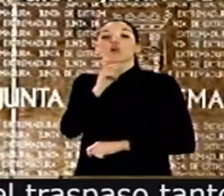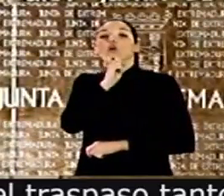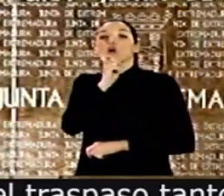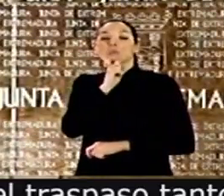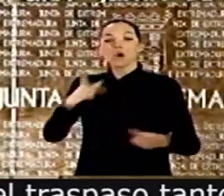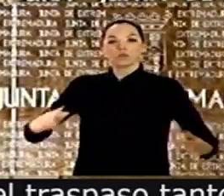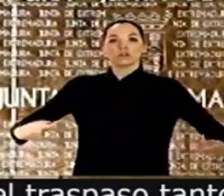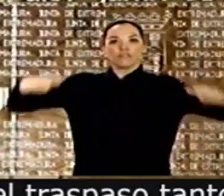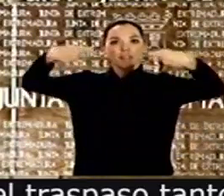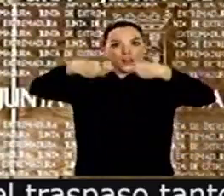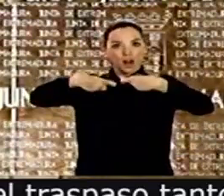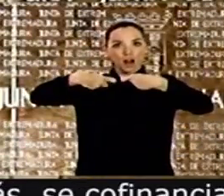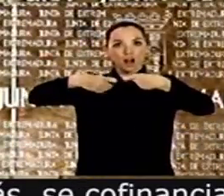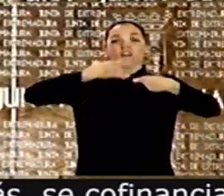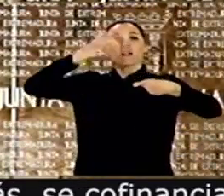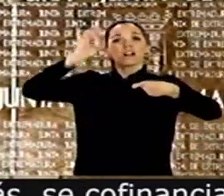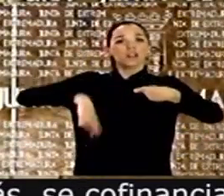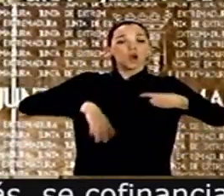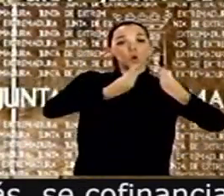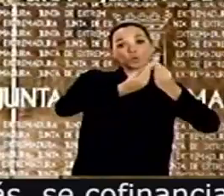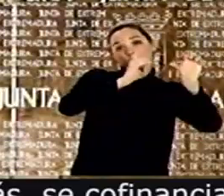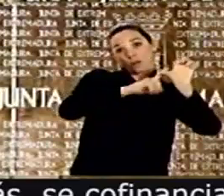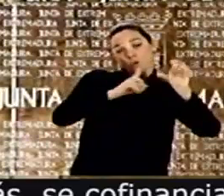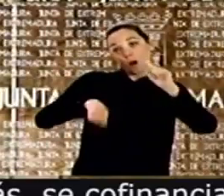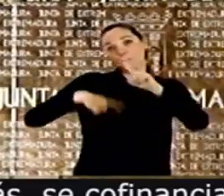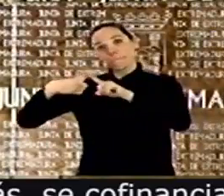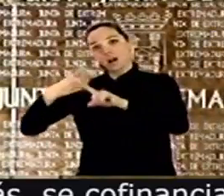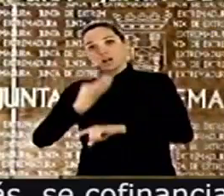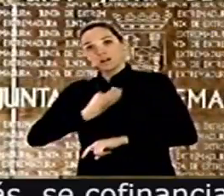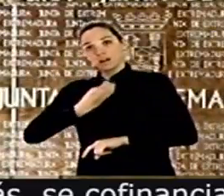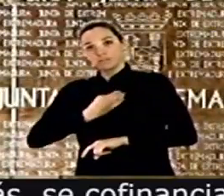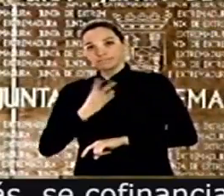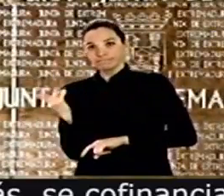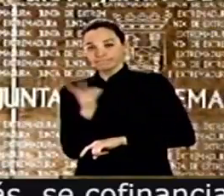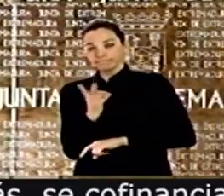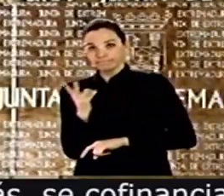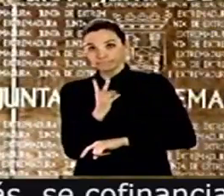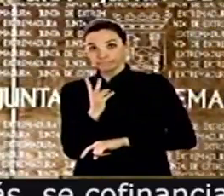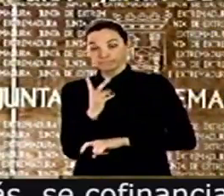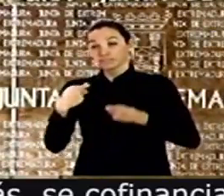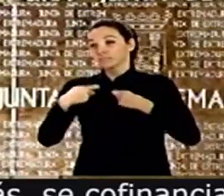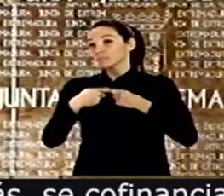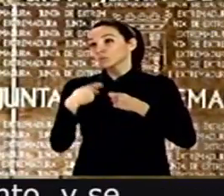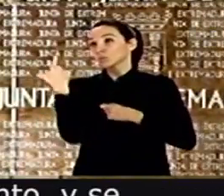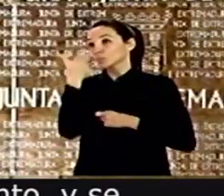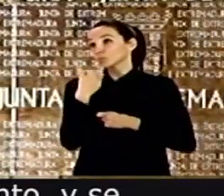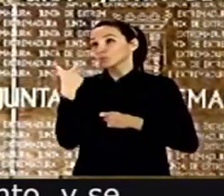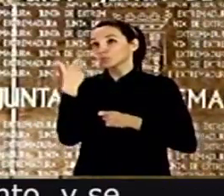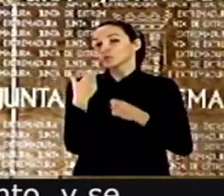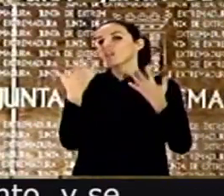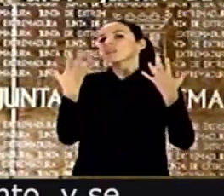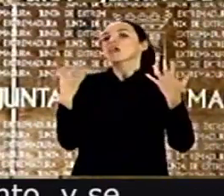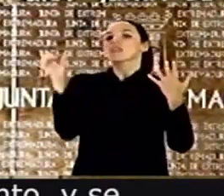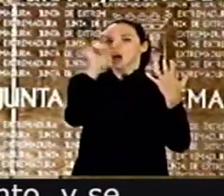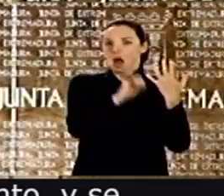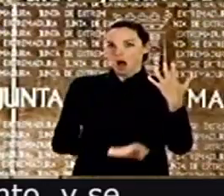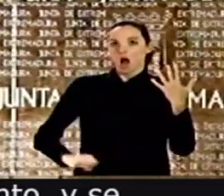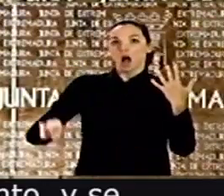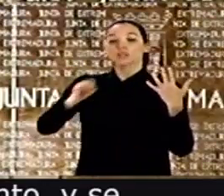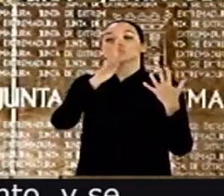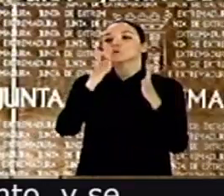Junta de Extremadura y el propio Ayuntamiento y se confinanciará durante 10 años, que hemos hecho un